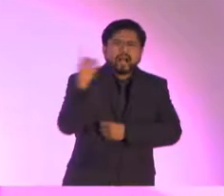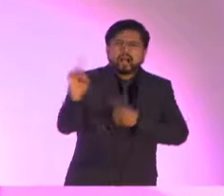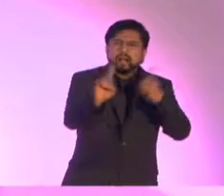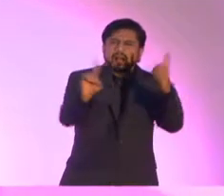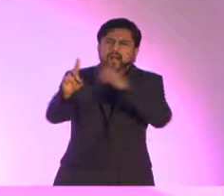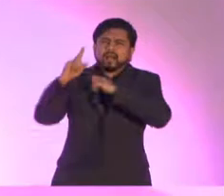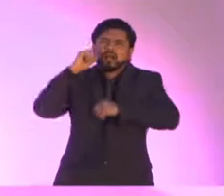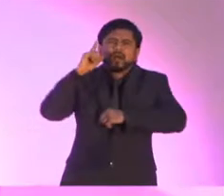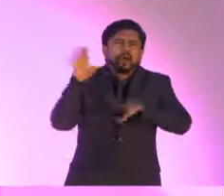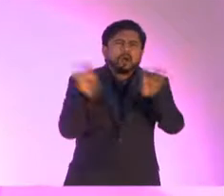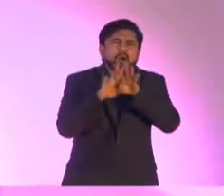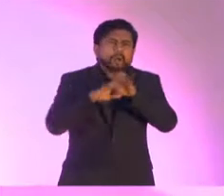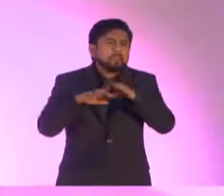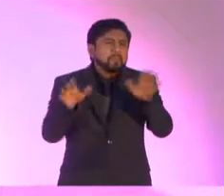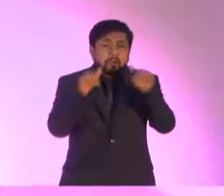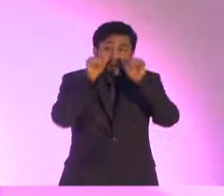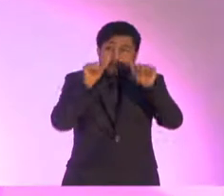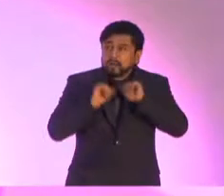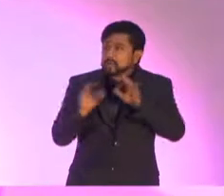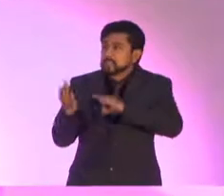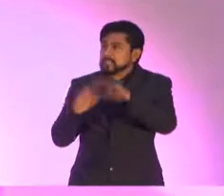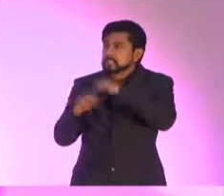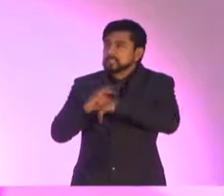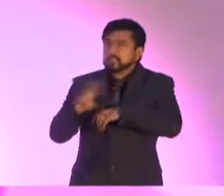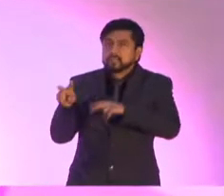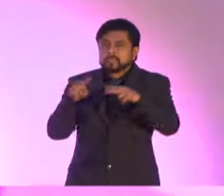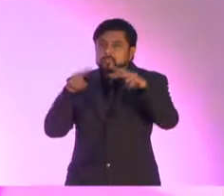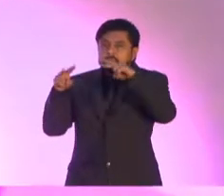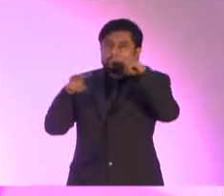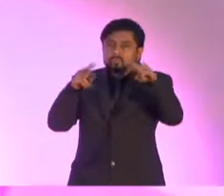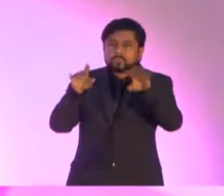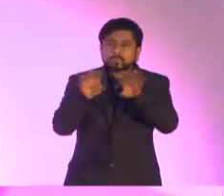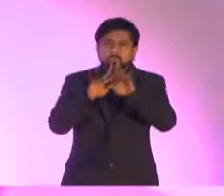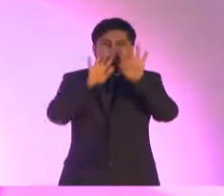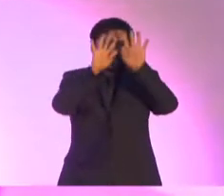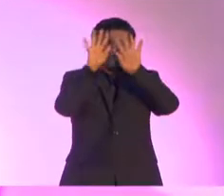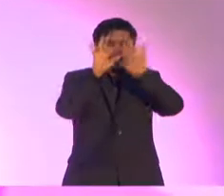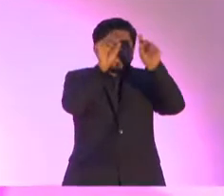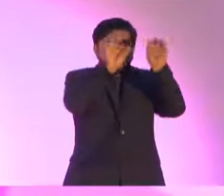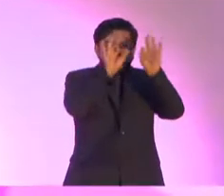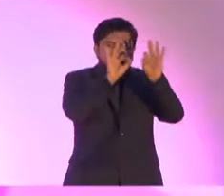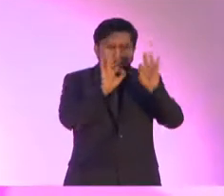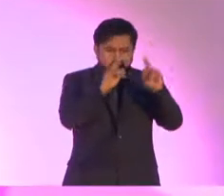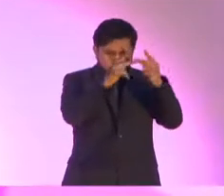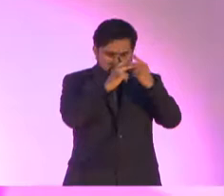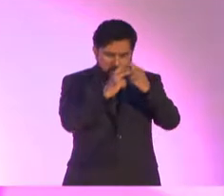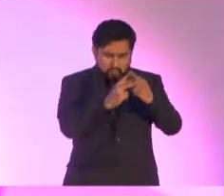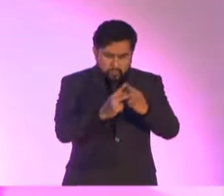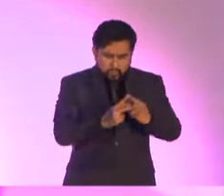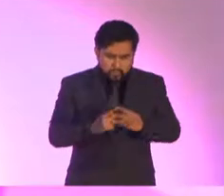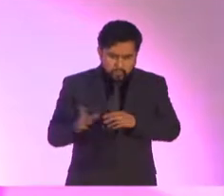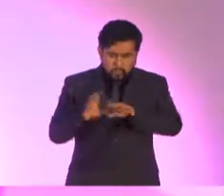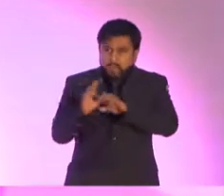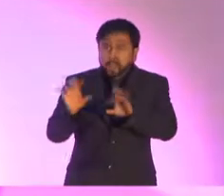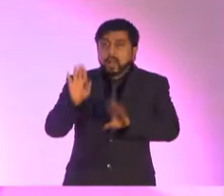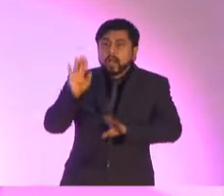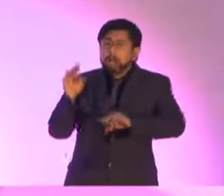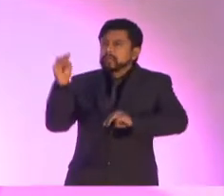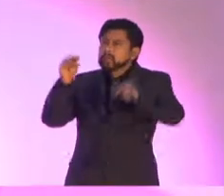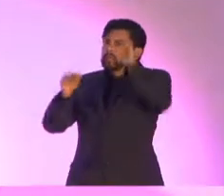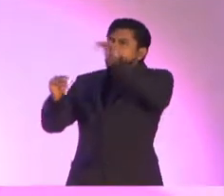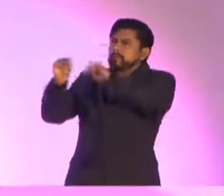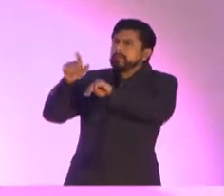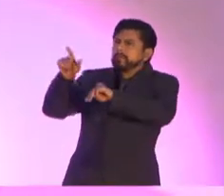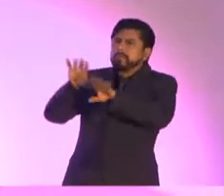la realidad con mentiras fugaces. Con copos de nieve tan grandes como el Sinaí. Emula ser pintor